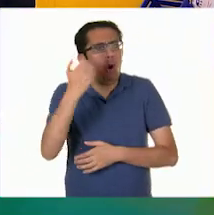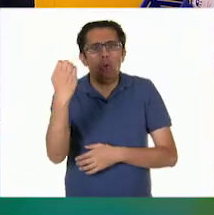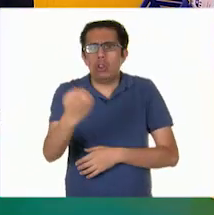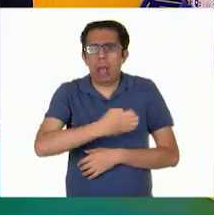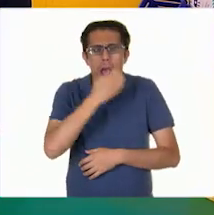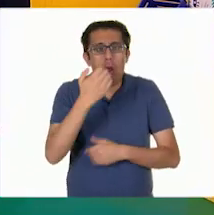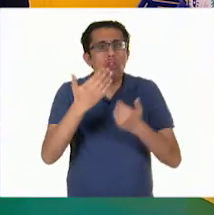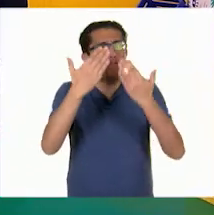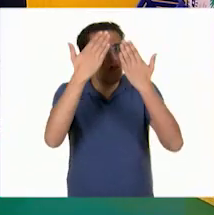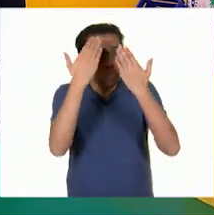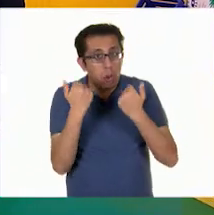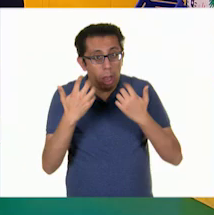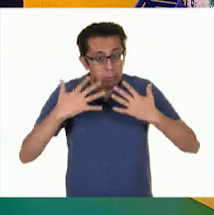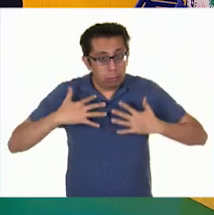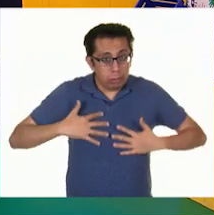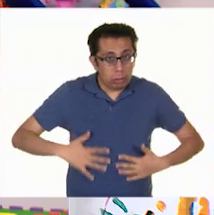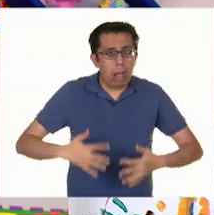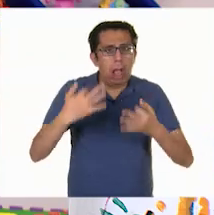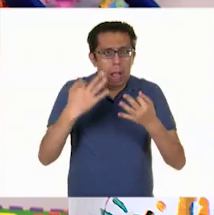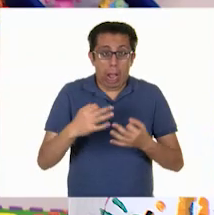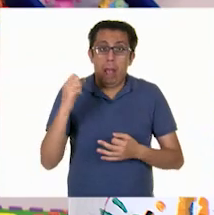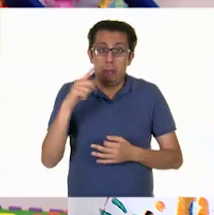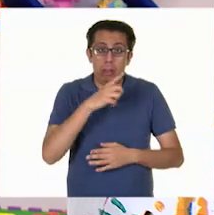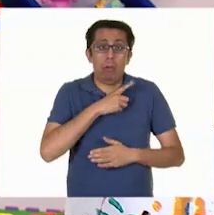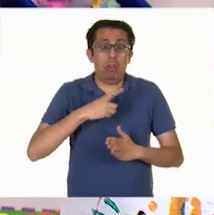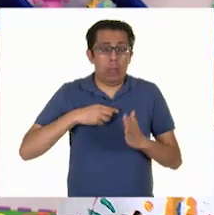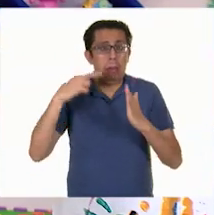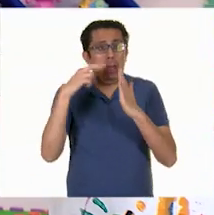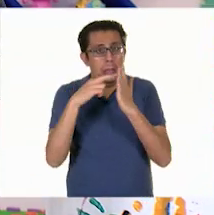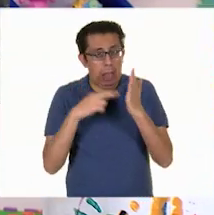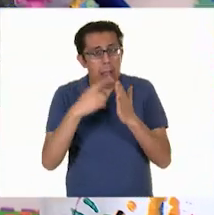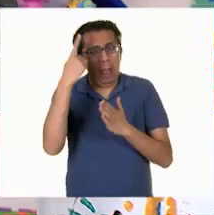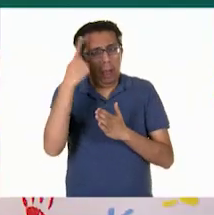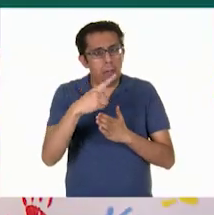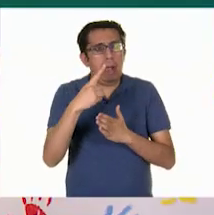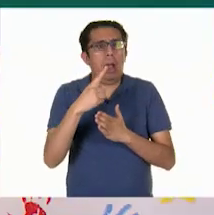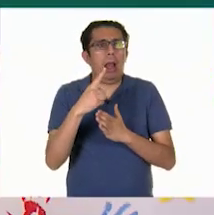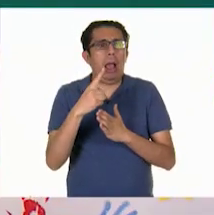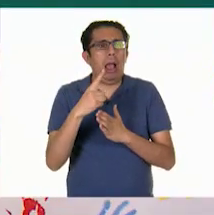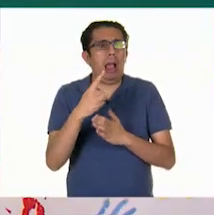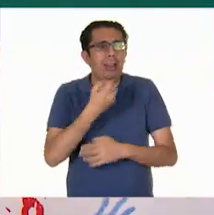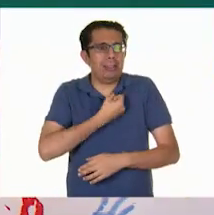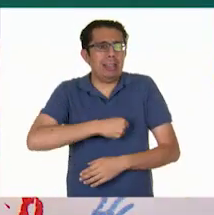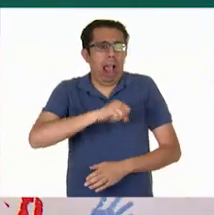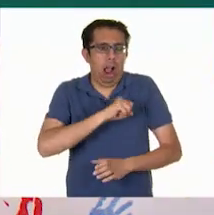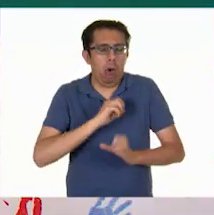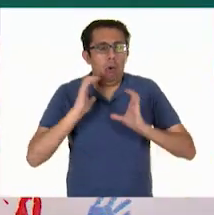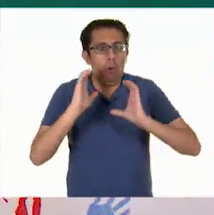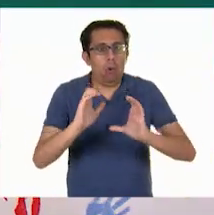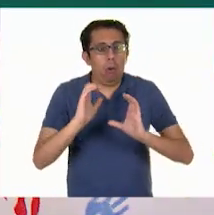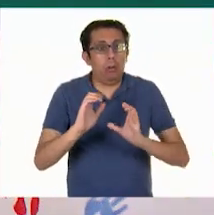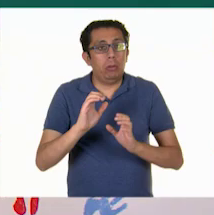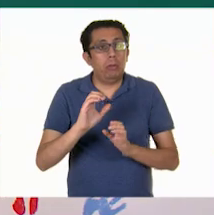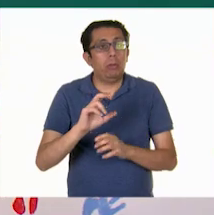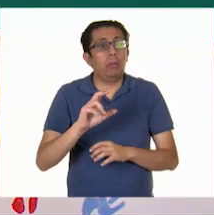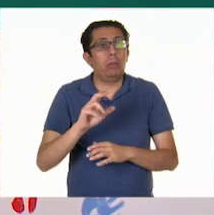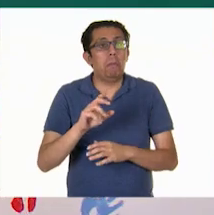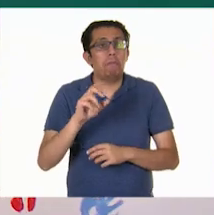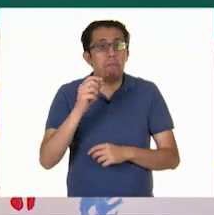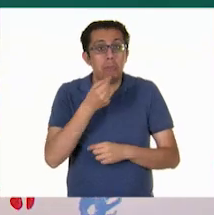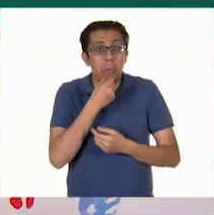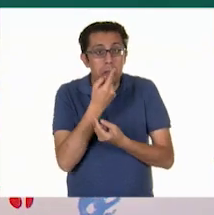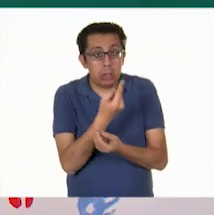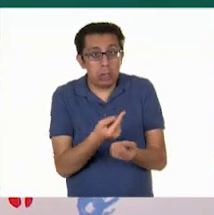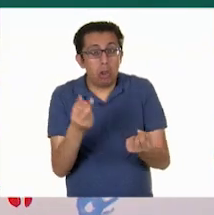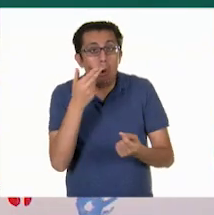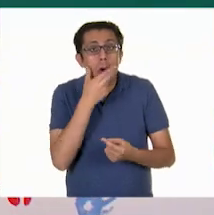también debe haber reglas vinculadas al aseo y el cuidado a la salud. Cierto. No olvidemos que niñas y niños tienen derecho a la educación